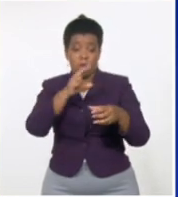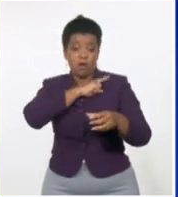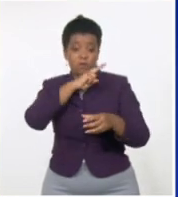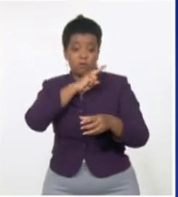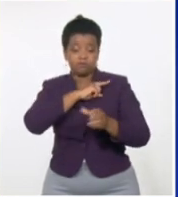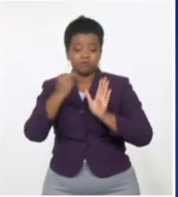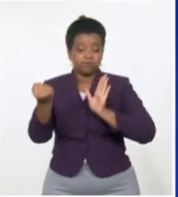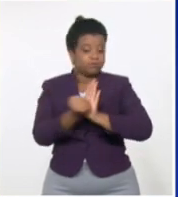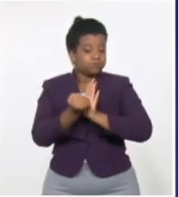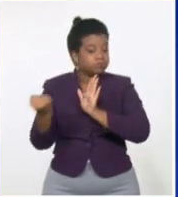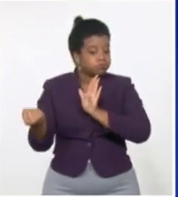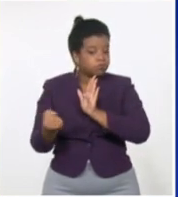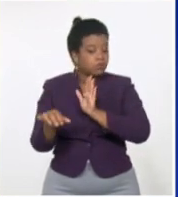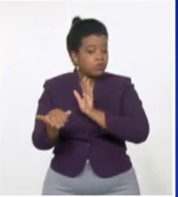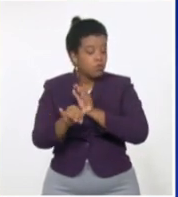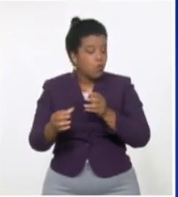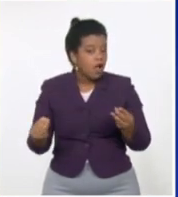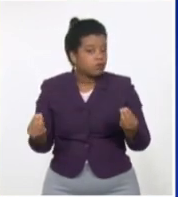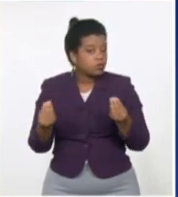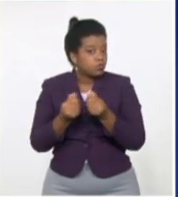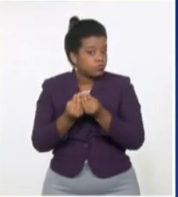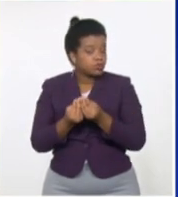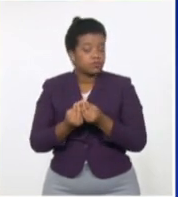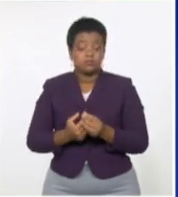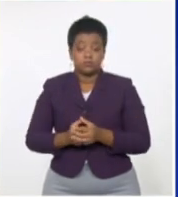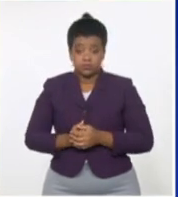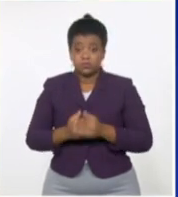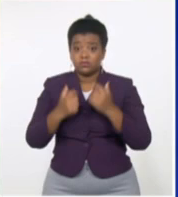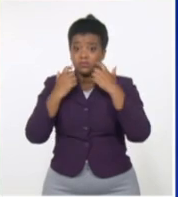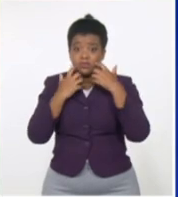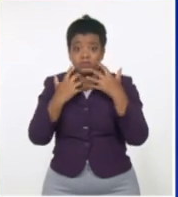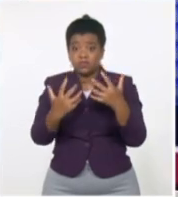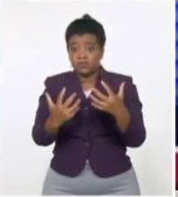¿Es importante ese proceso de acompañamiento? Sí, es muy importante el acompañamiento